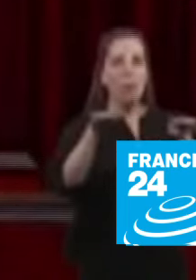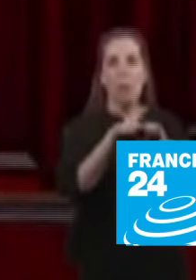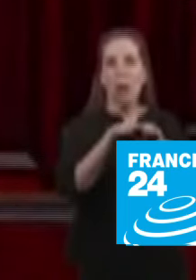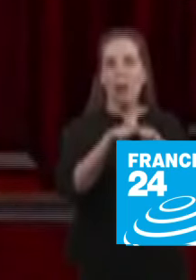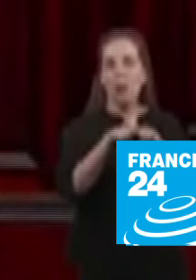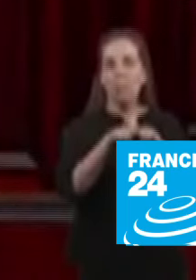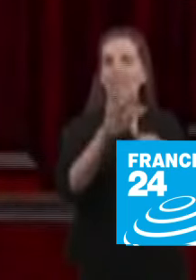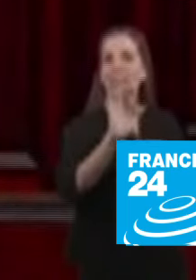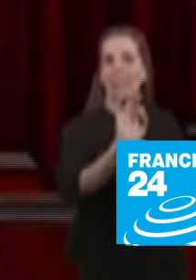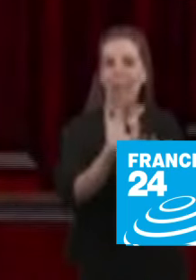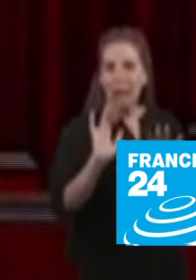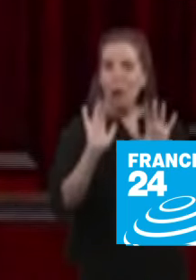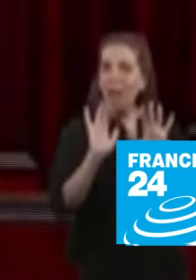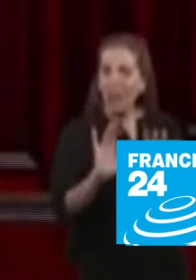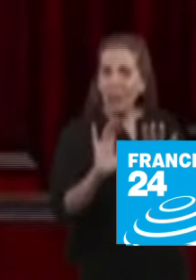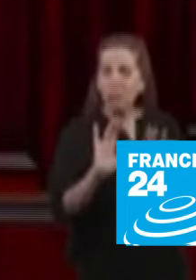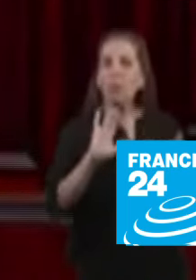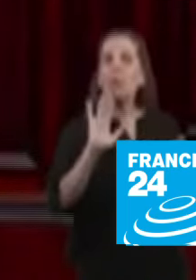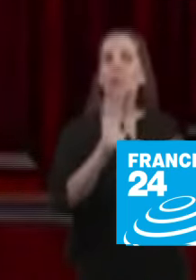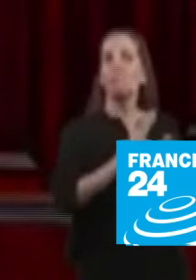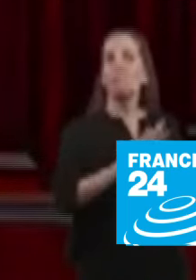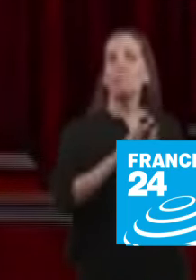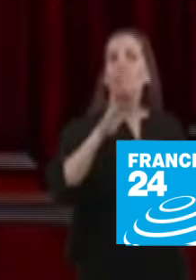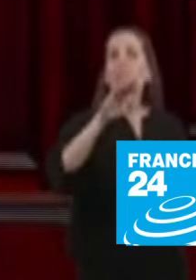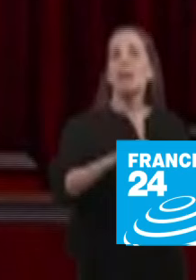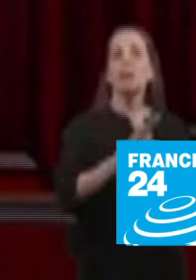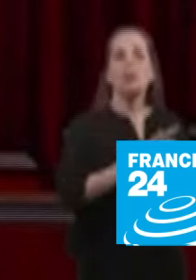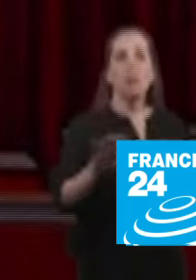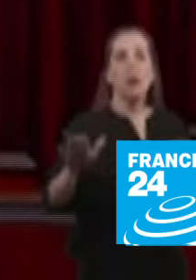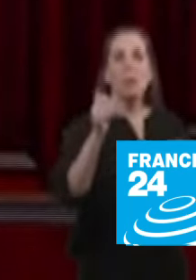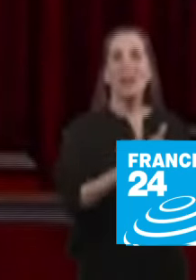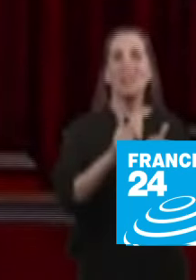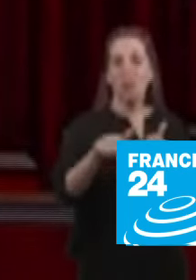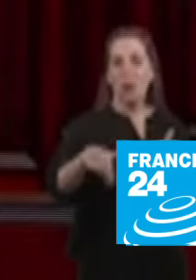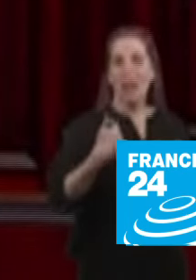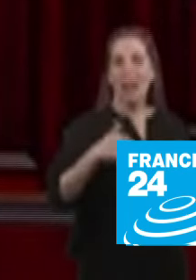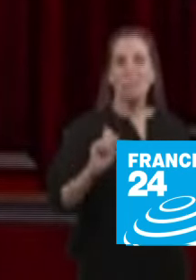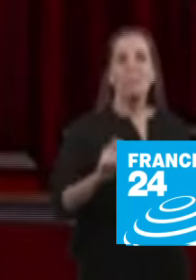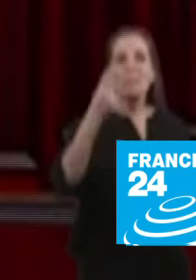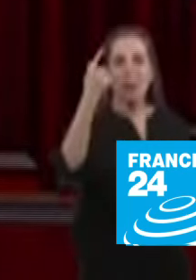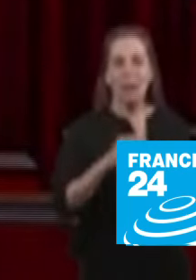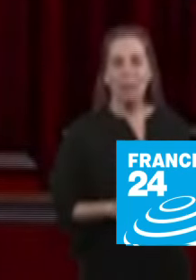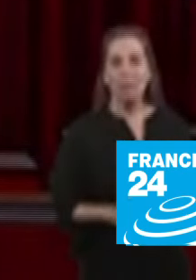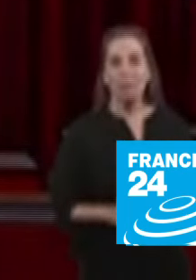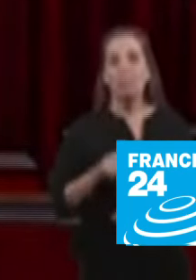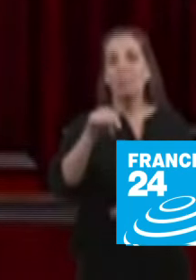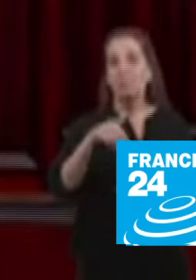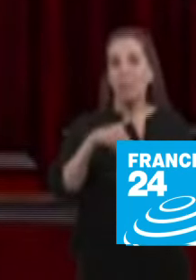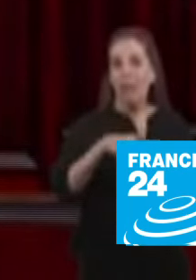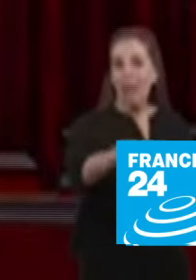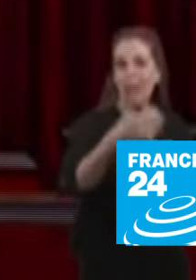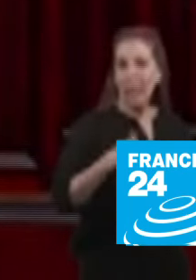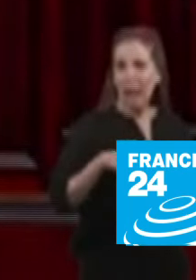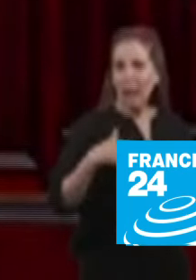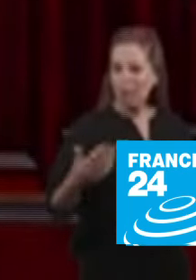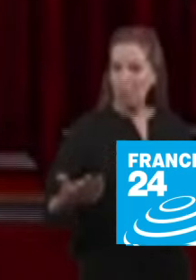magra y en general las fuerzas opositoras no estaban presentes me gustaría mencionar algo más él insistió muchísimo